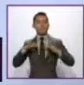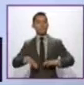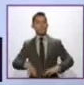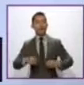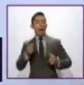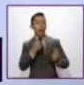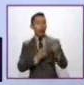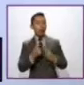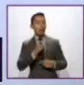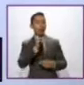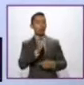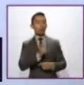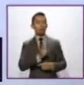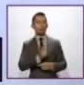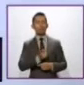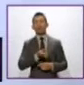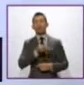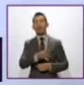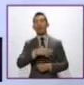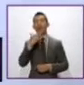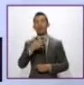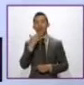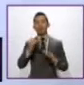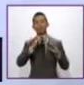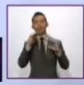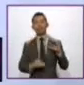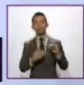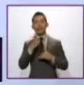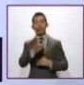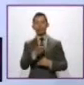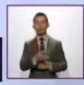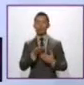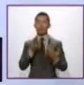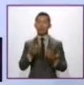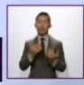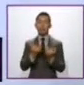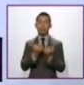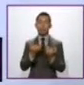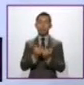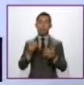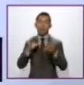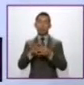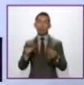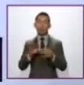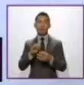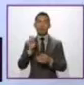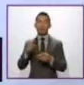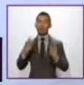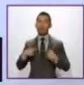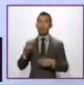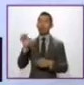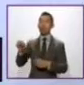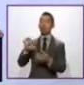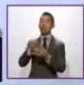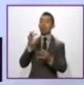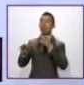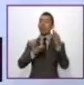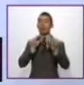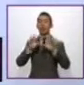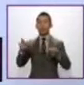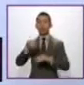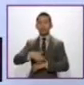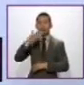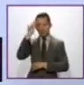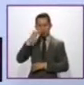es base de la corrupción y de la desigualdad. Por otra parte, también te están engañando desde las campañas. Y tú lo